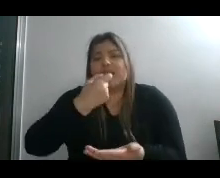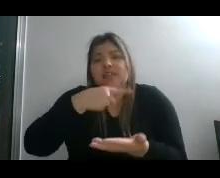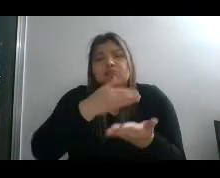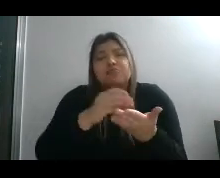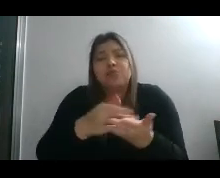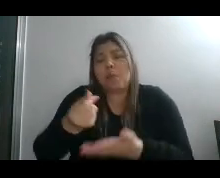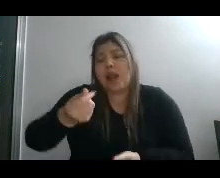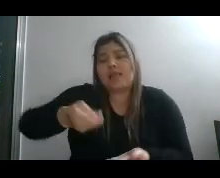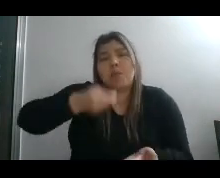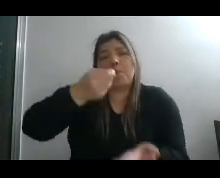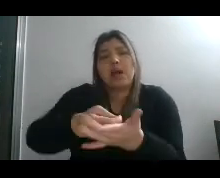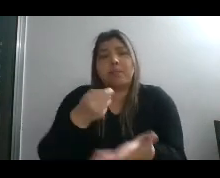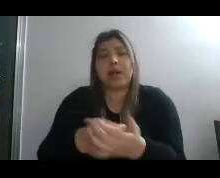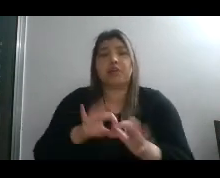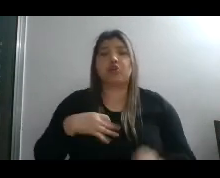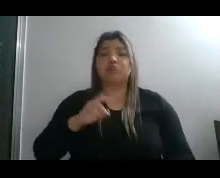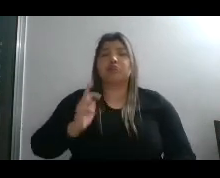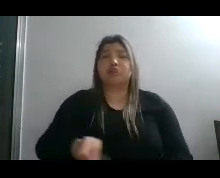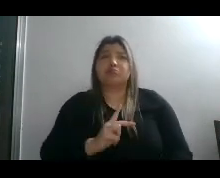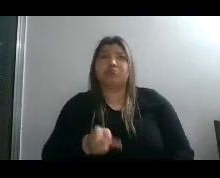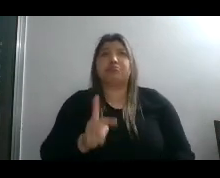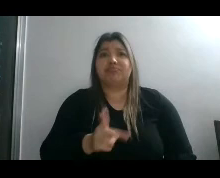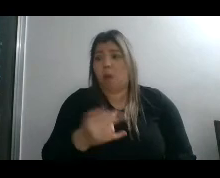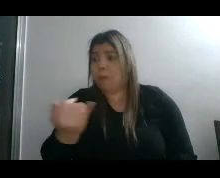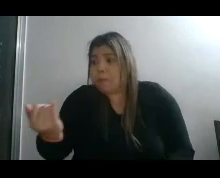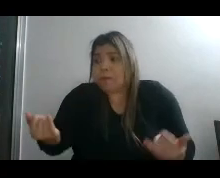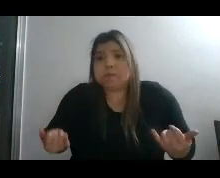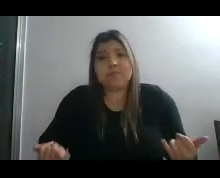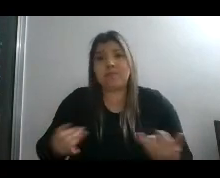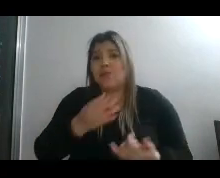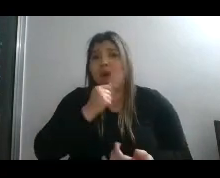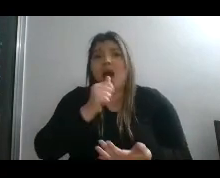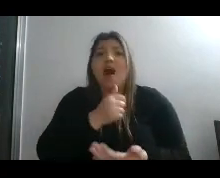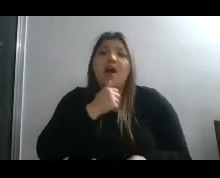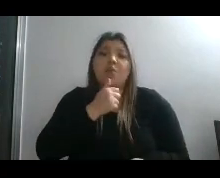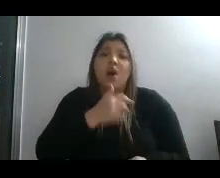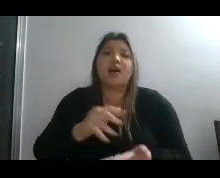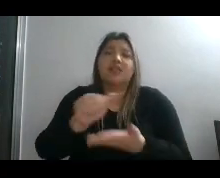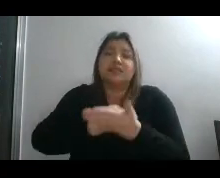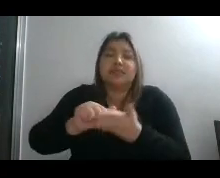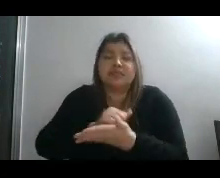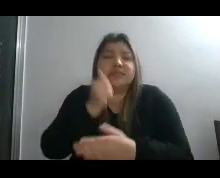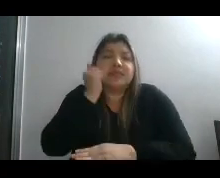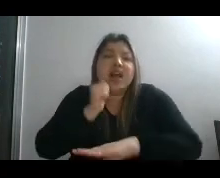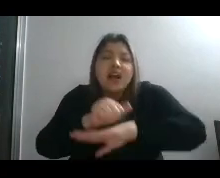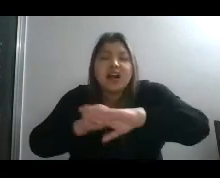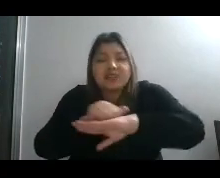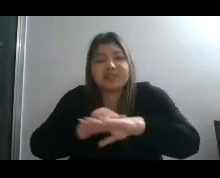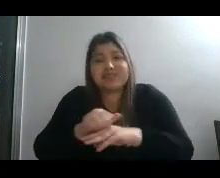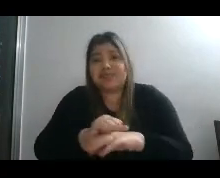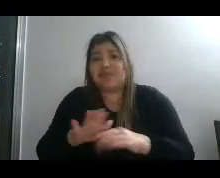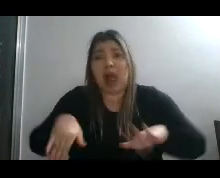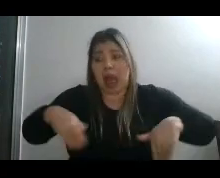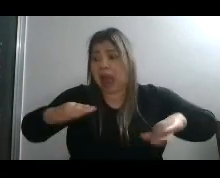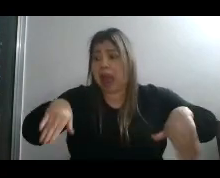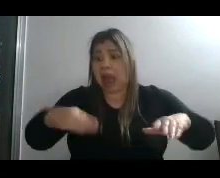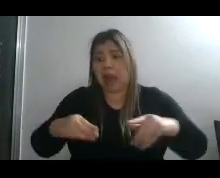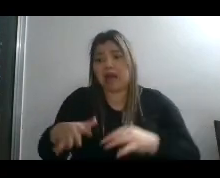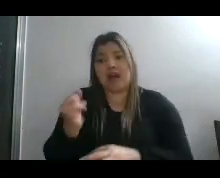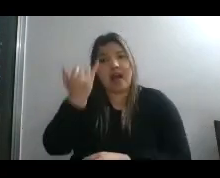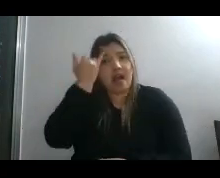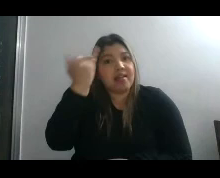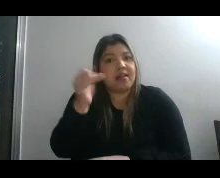pasando por un pasillo. Entonces, en esos momentos se puede realizar higienización de las manos con estos